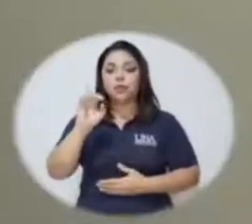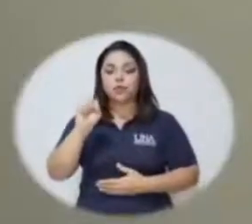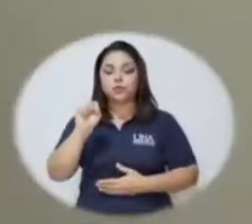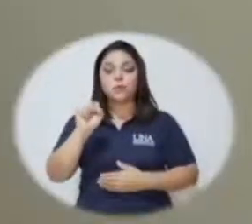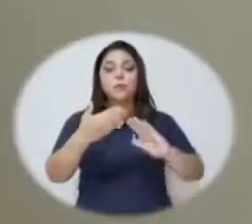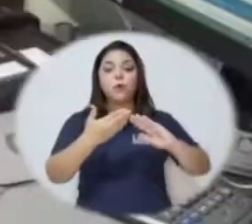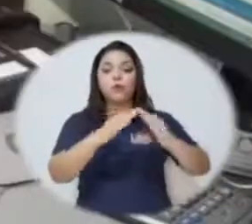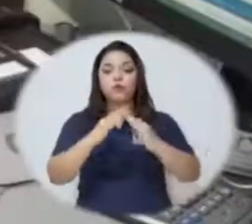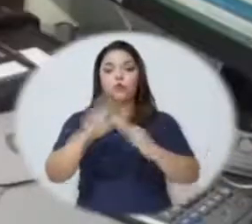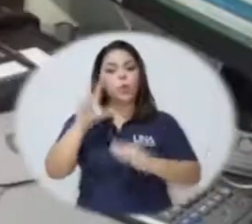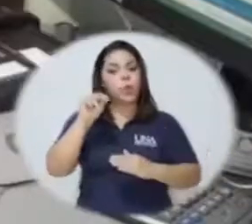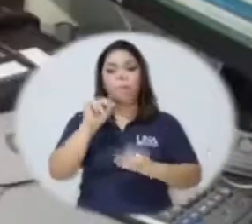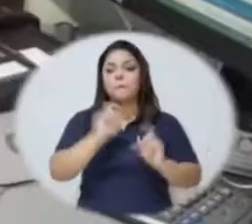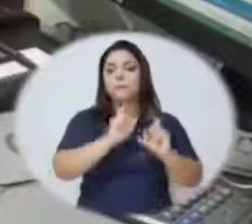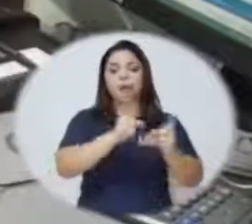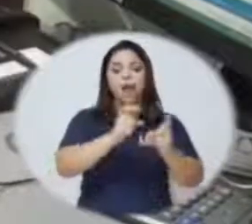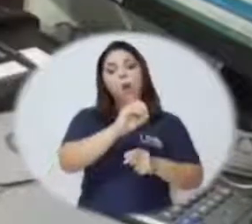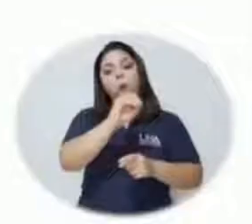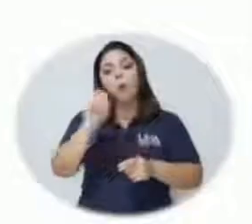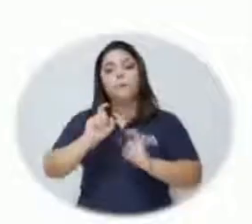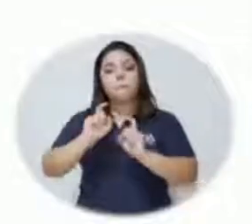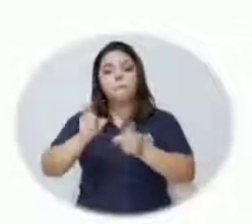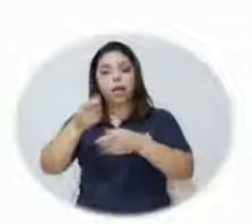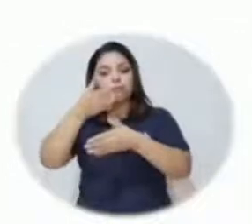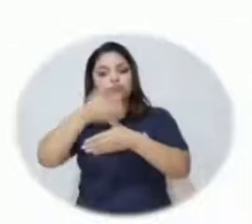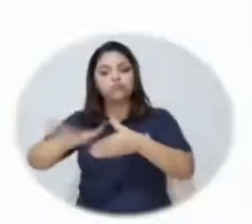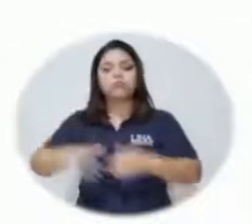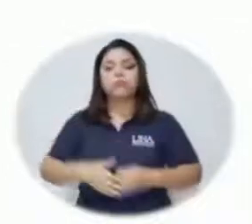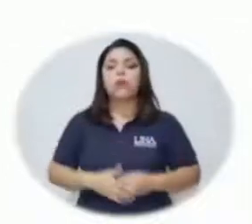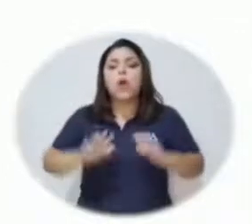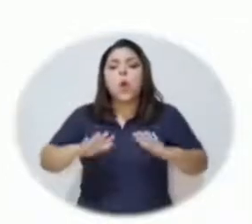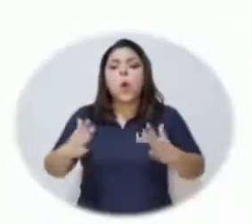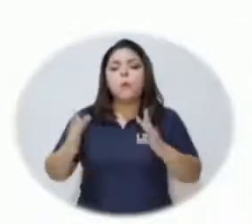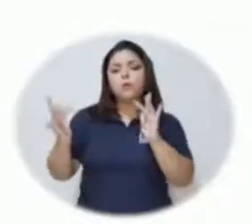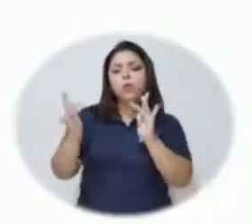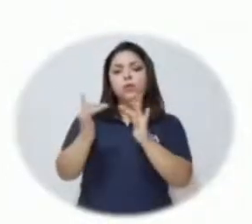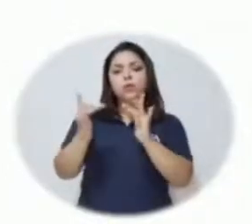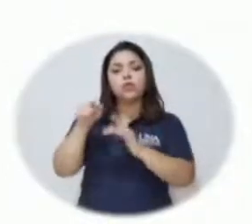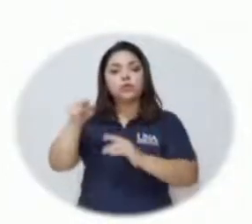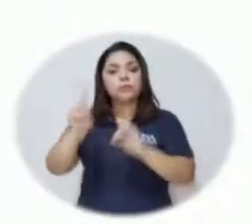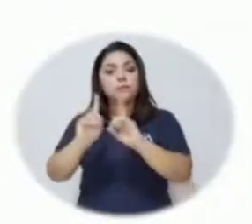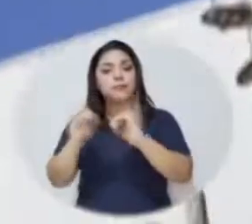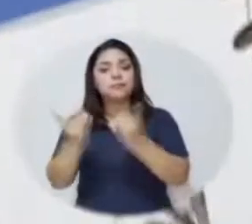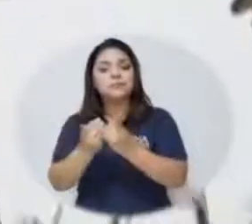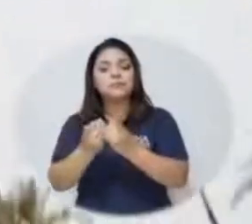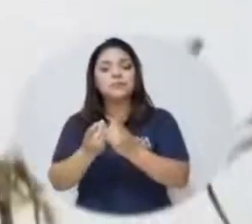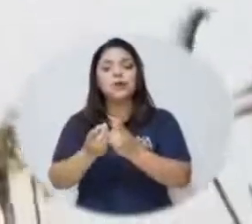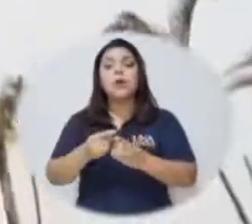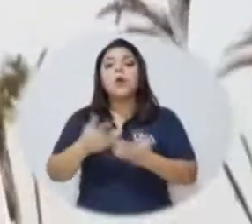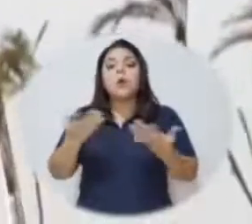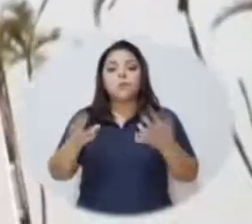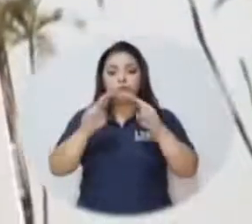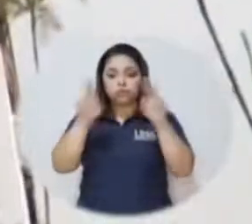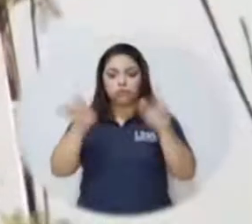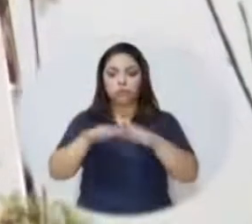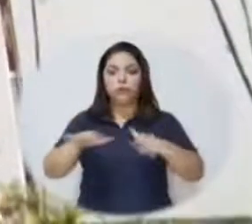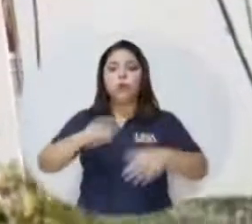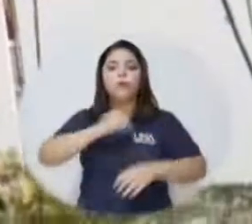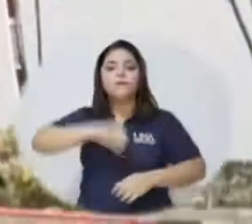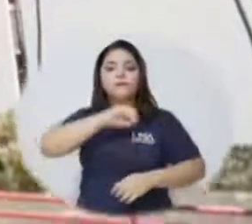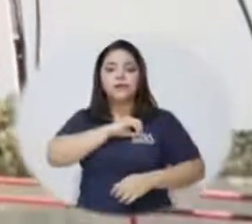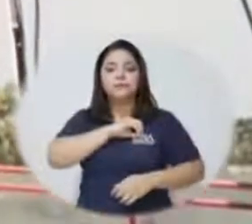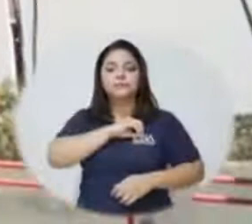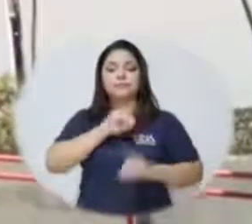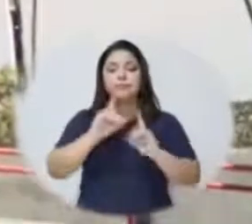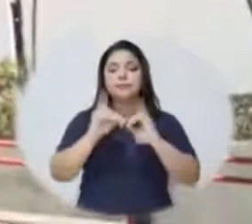no becada y becada parcialmente. ¿Cómo puedo ponerme en contacto con Bienestar Estudiantil? Por medio de la página oficial del